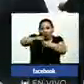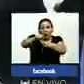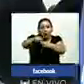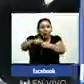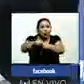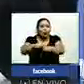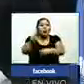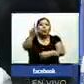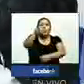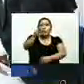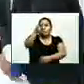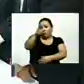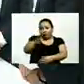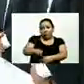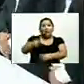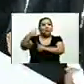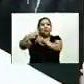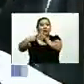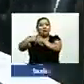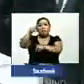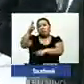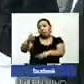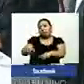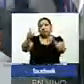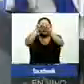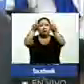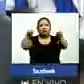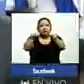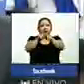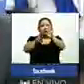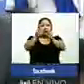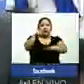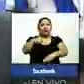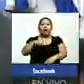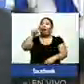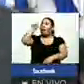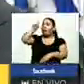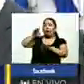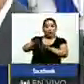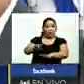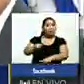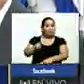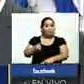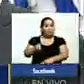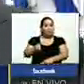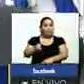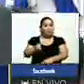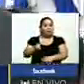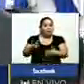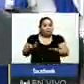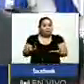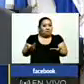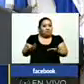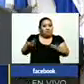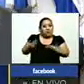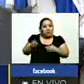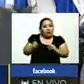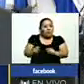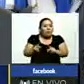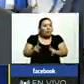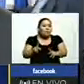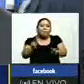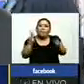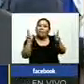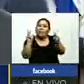transmitida todos los lunes y sábados por Canal 12. Primeramente, gracias a Dios, se da la oportunidad de tocar un